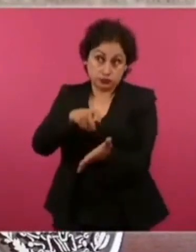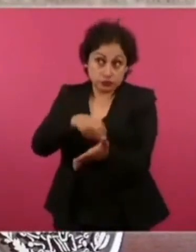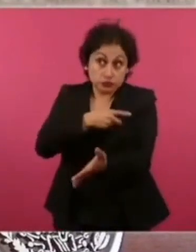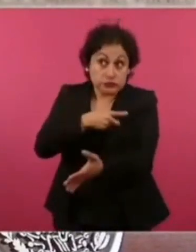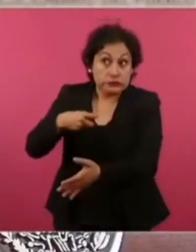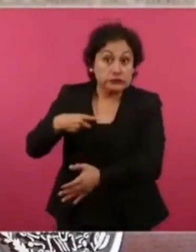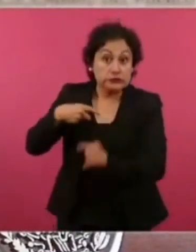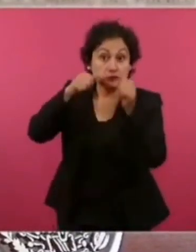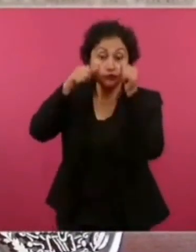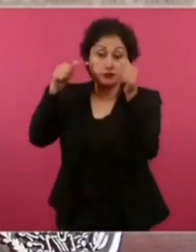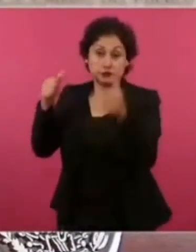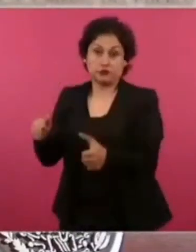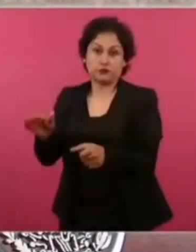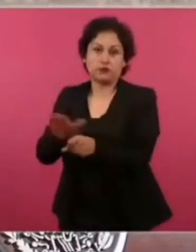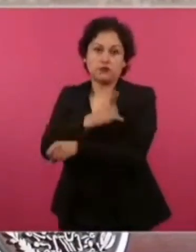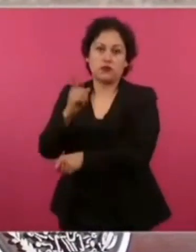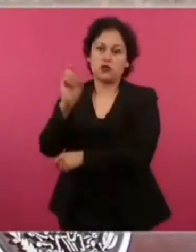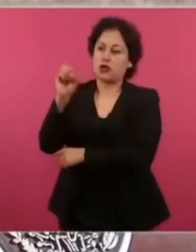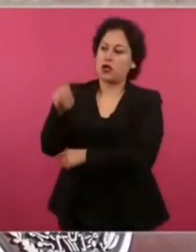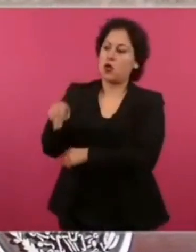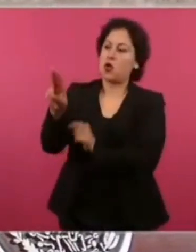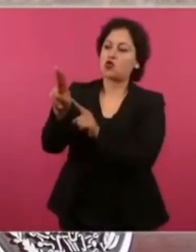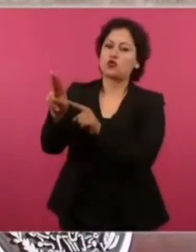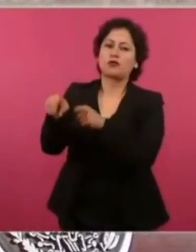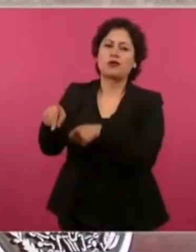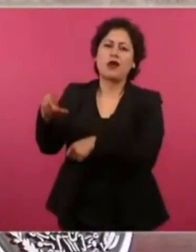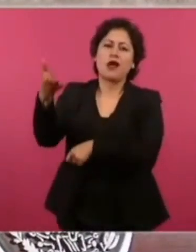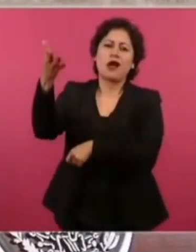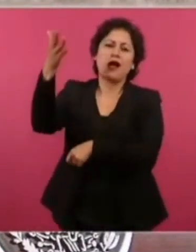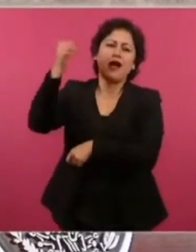porque ella es un organismo anquilosado.